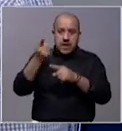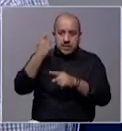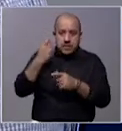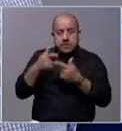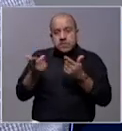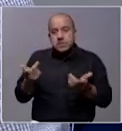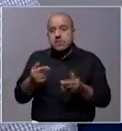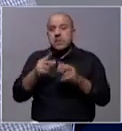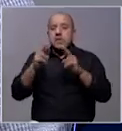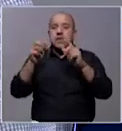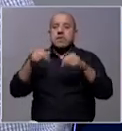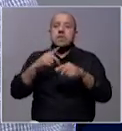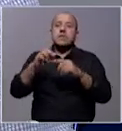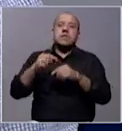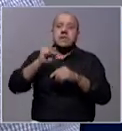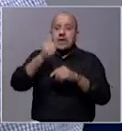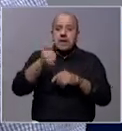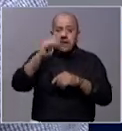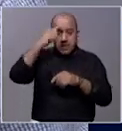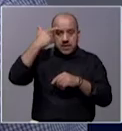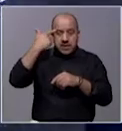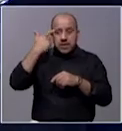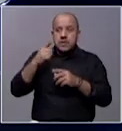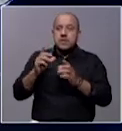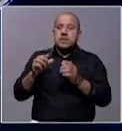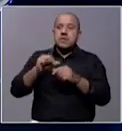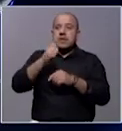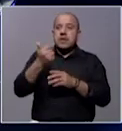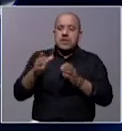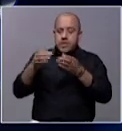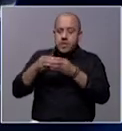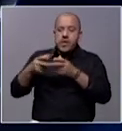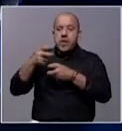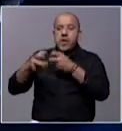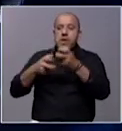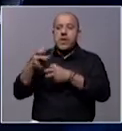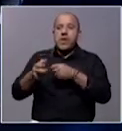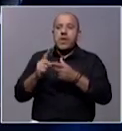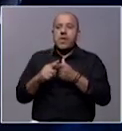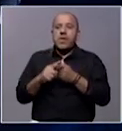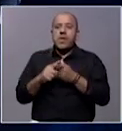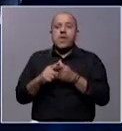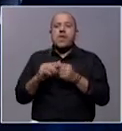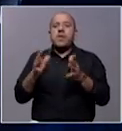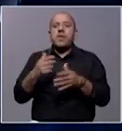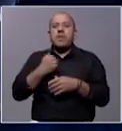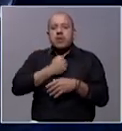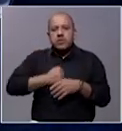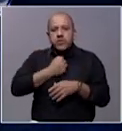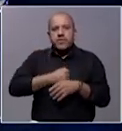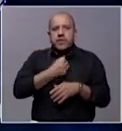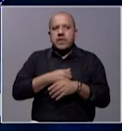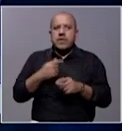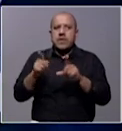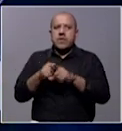esto de que sigan a lacalle pou y sigan a la oposición o la futura coalición de gobierno vamos a sufrir un proceso similar